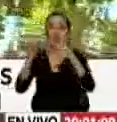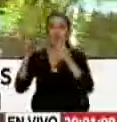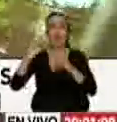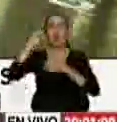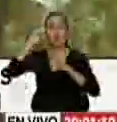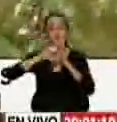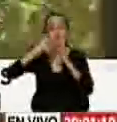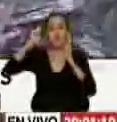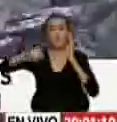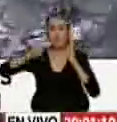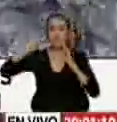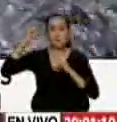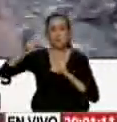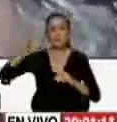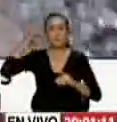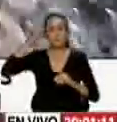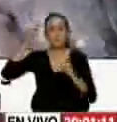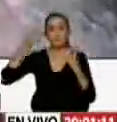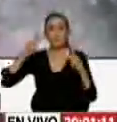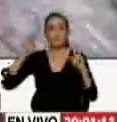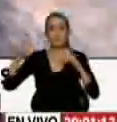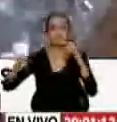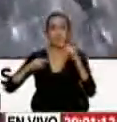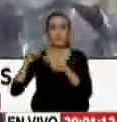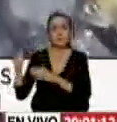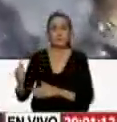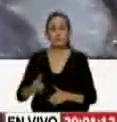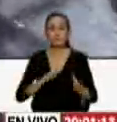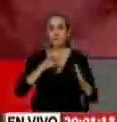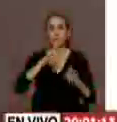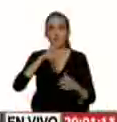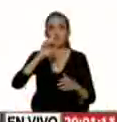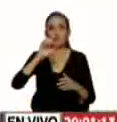Estado, Íñigo Salvador, en el caso Chevron Texaco.